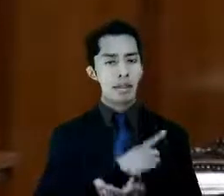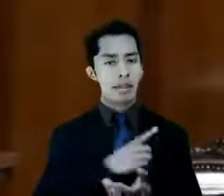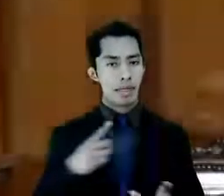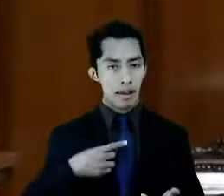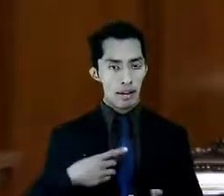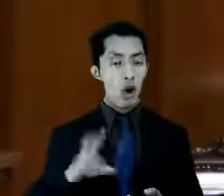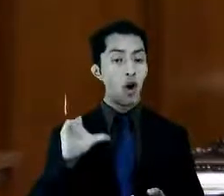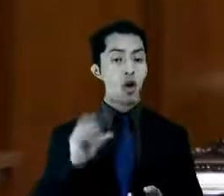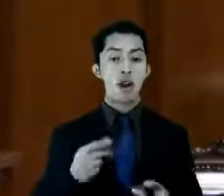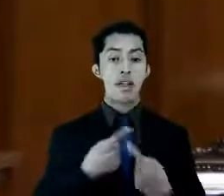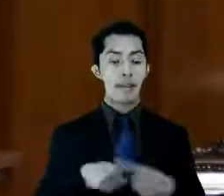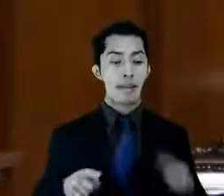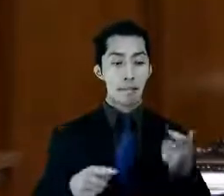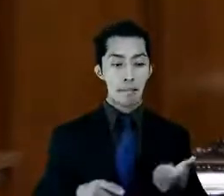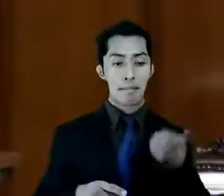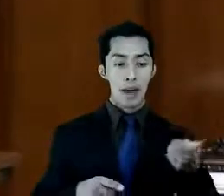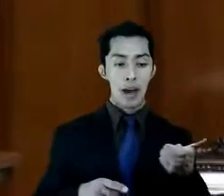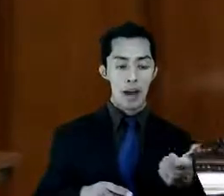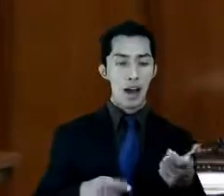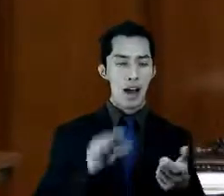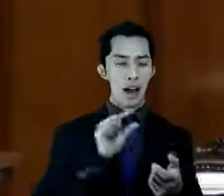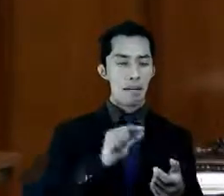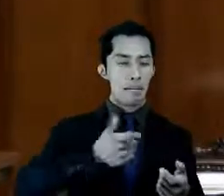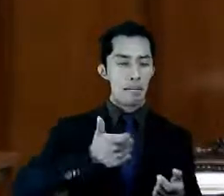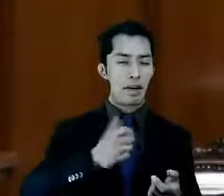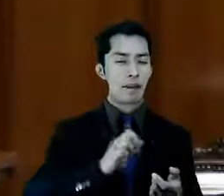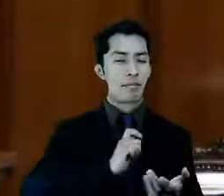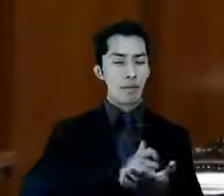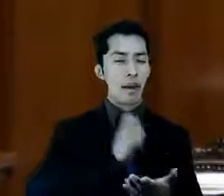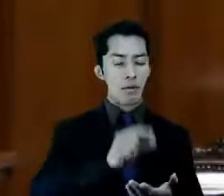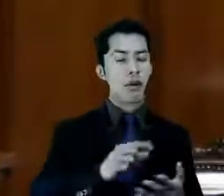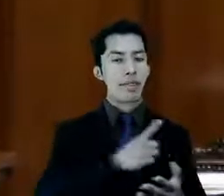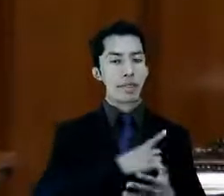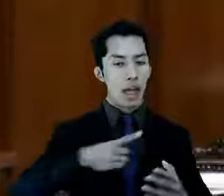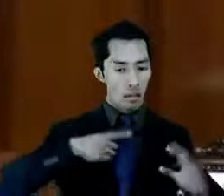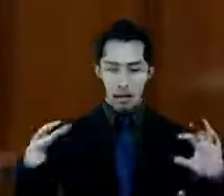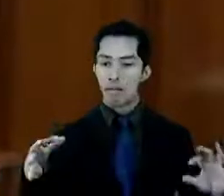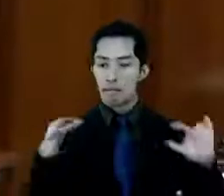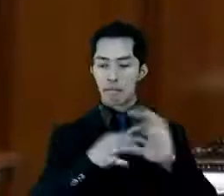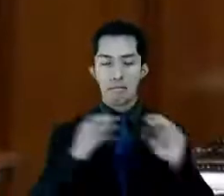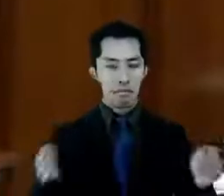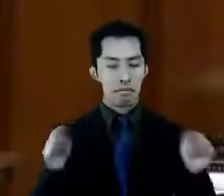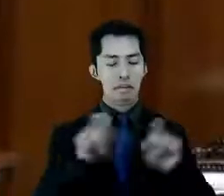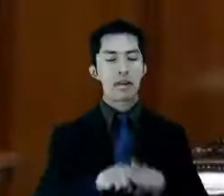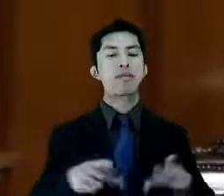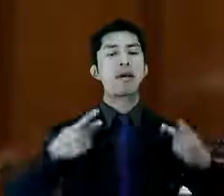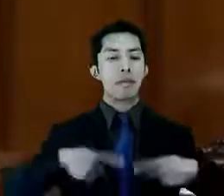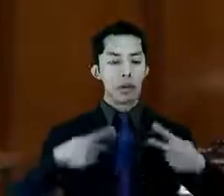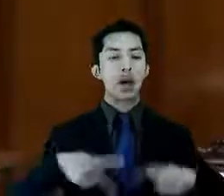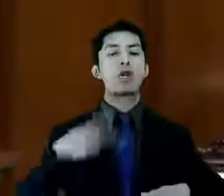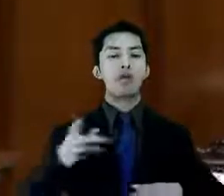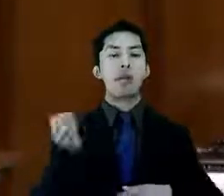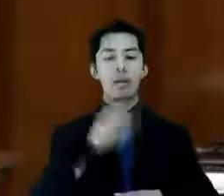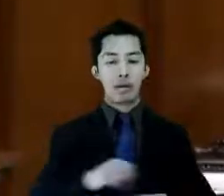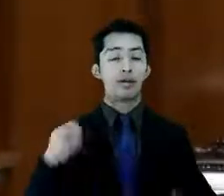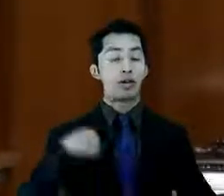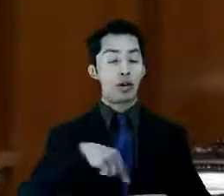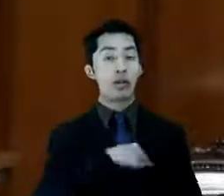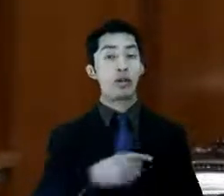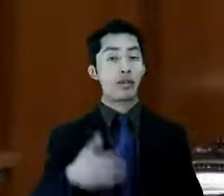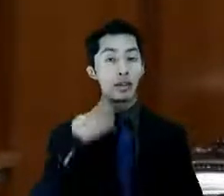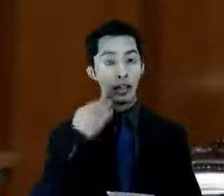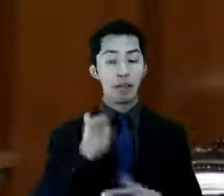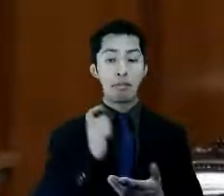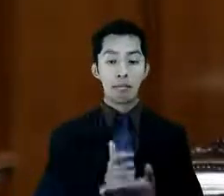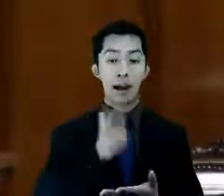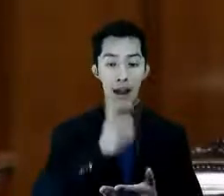de salarios mínimos. Y es que debemos de homologar la obligación del ciudadano. Si queremos hacer el pago